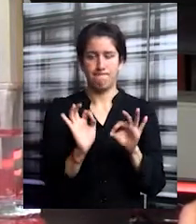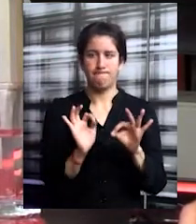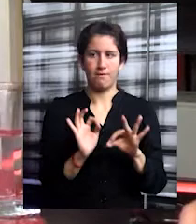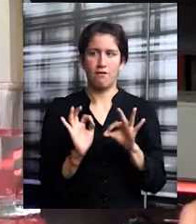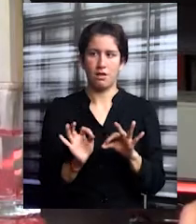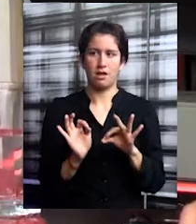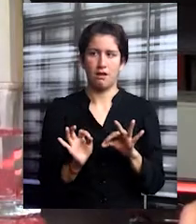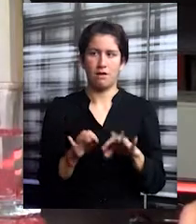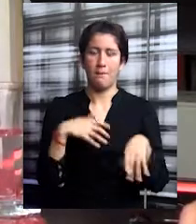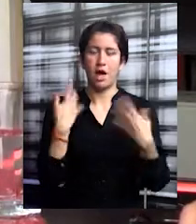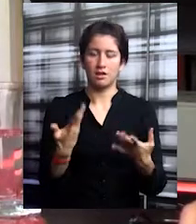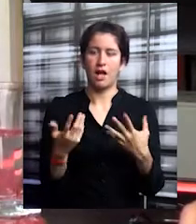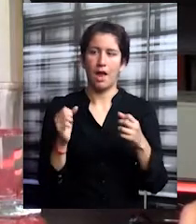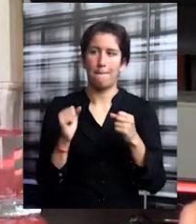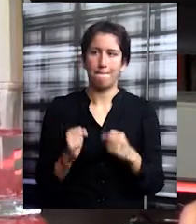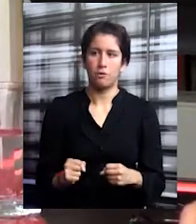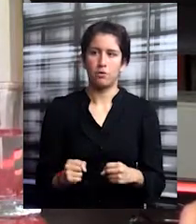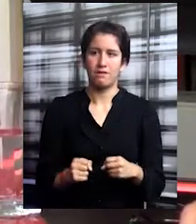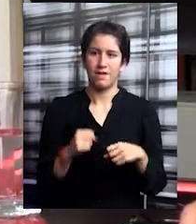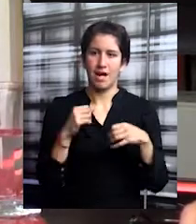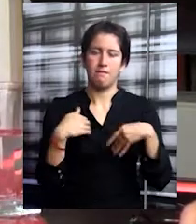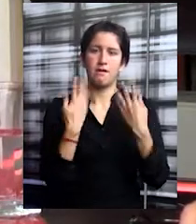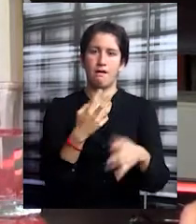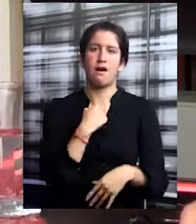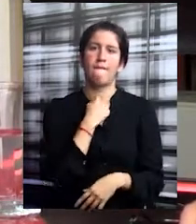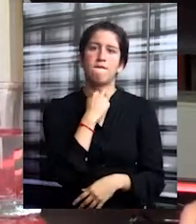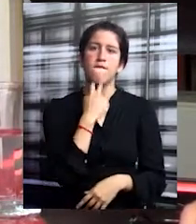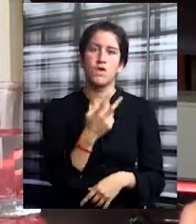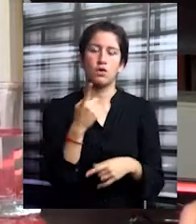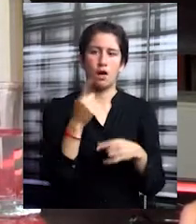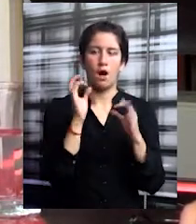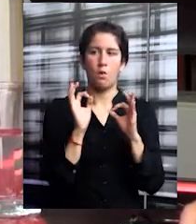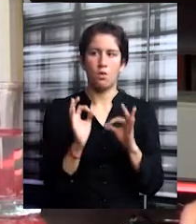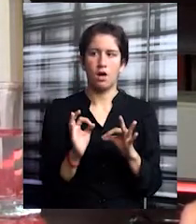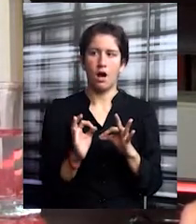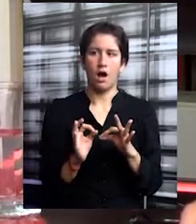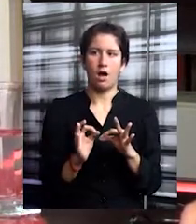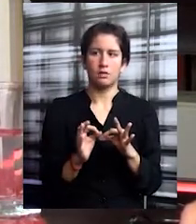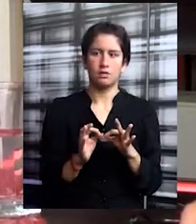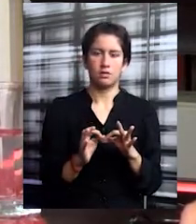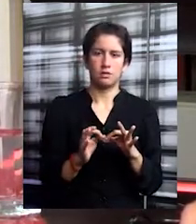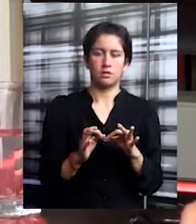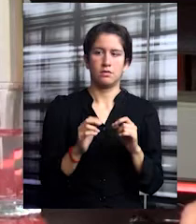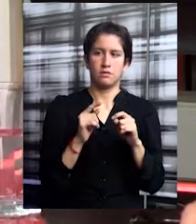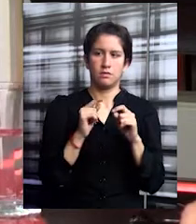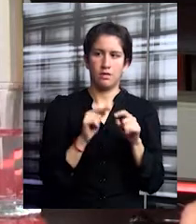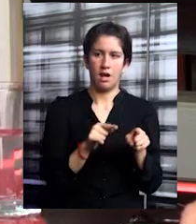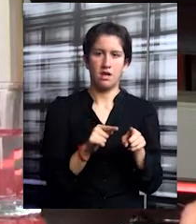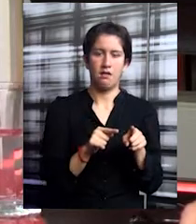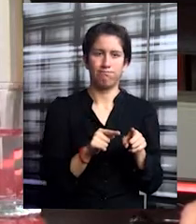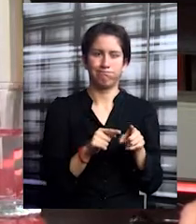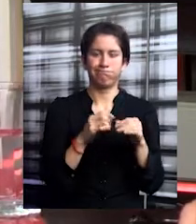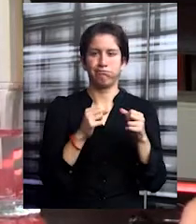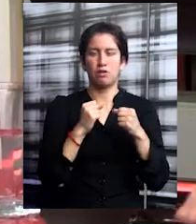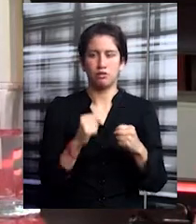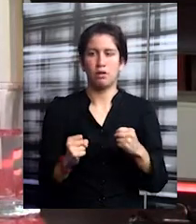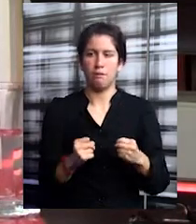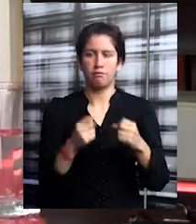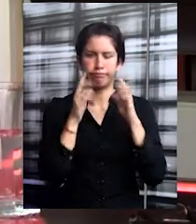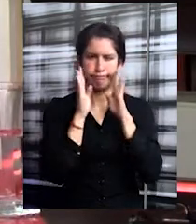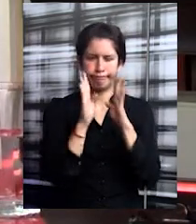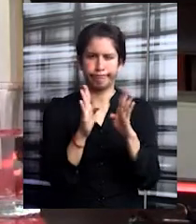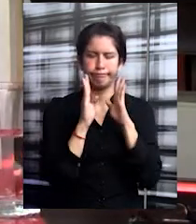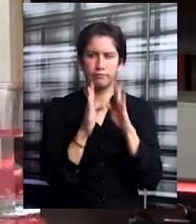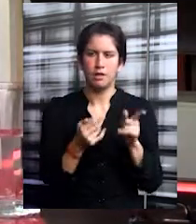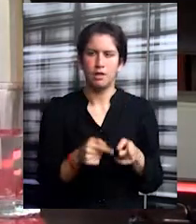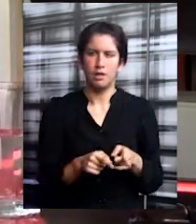la posibilidad de dar voz a una inquietud que allá está súper latente, significa que el problema existe y se puede exteriorizar